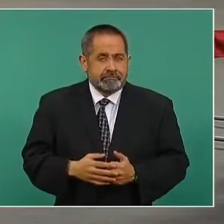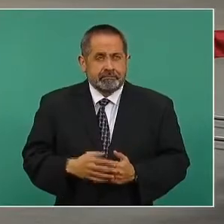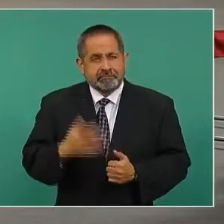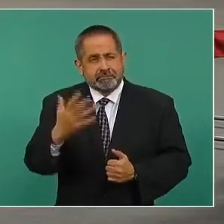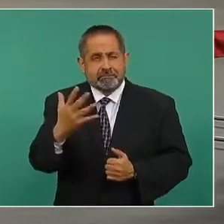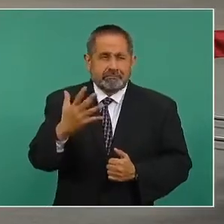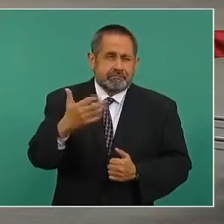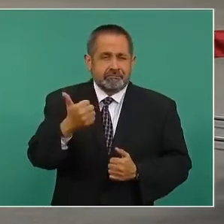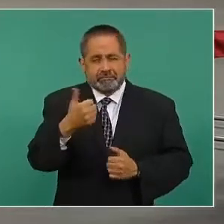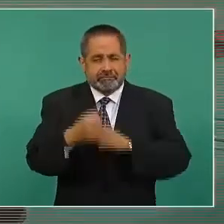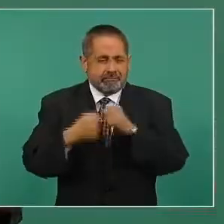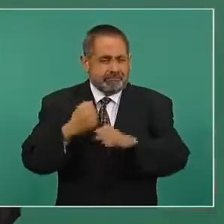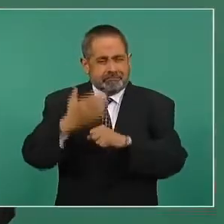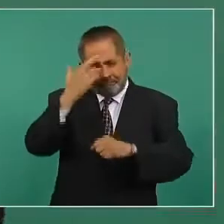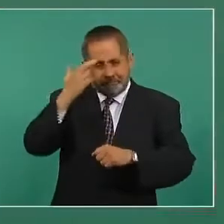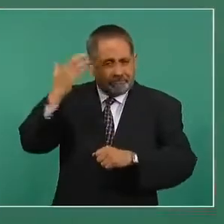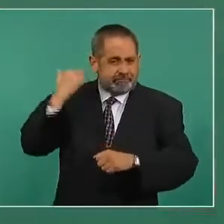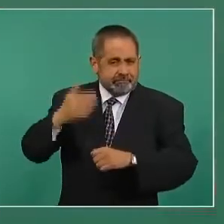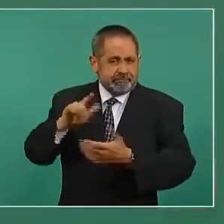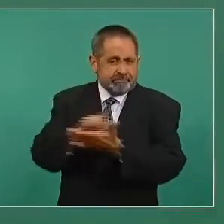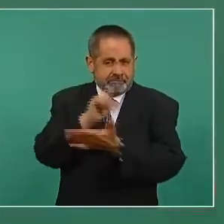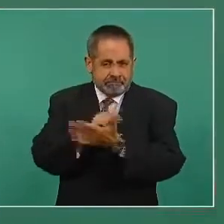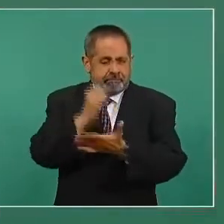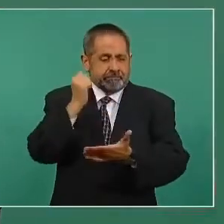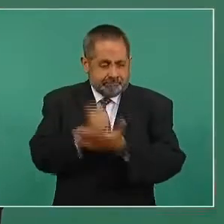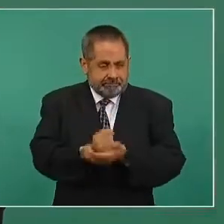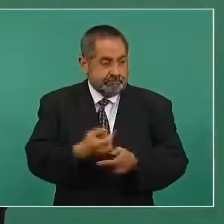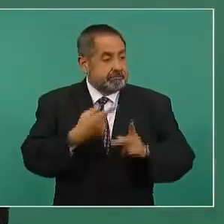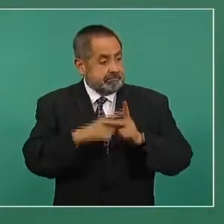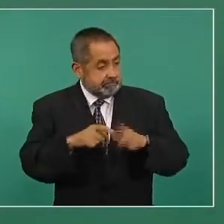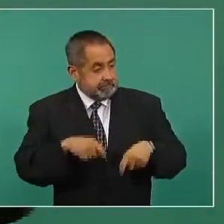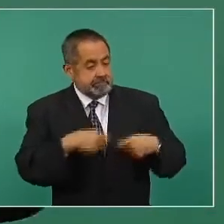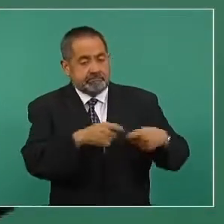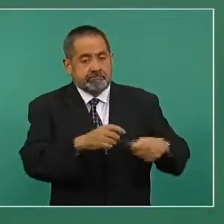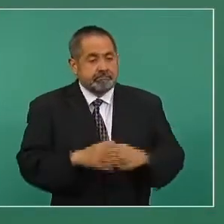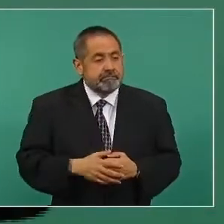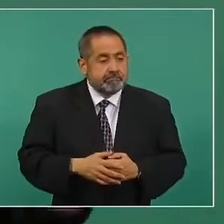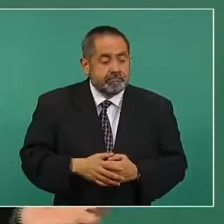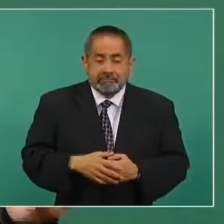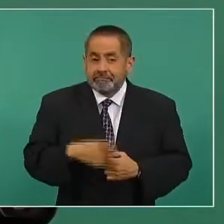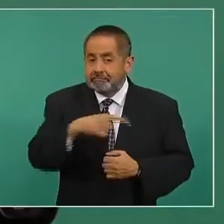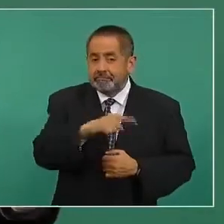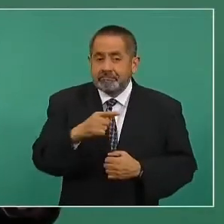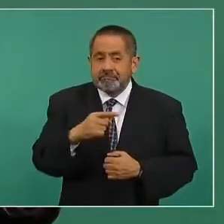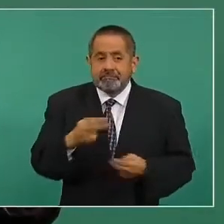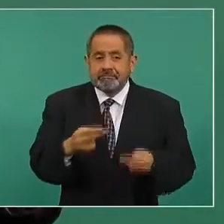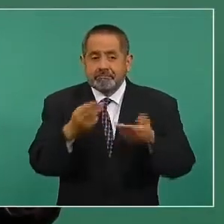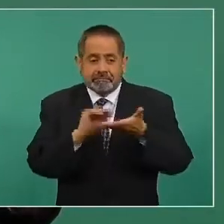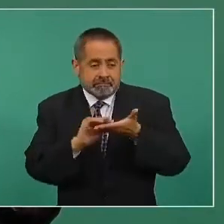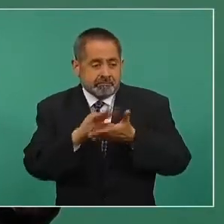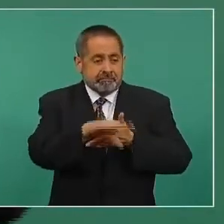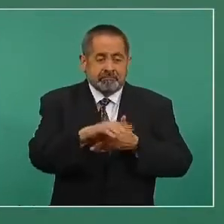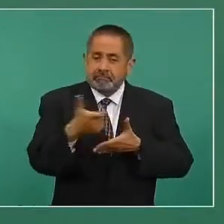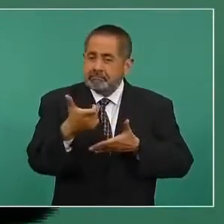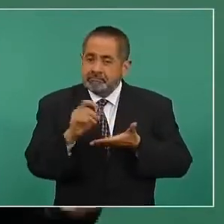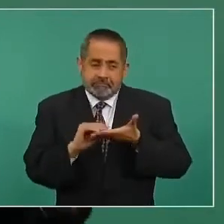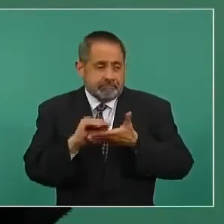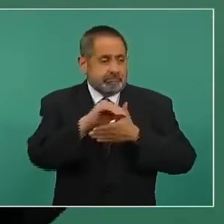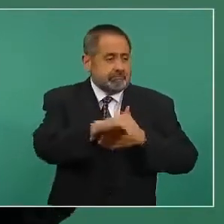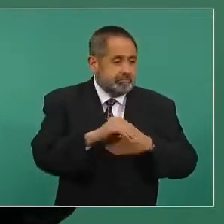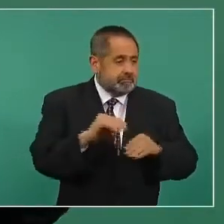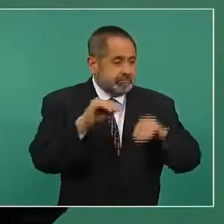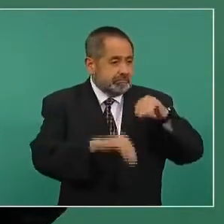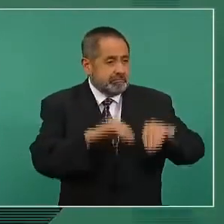5 o 6 años de aprobación de esa reforma. No han invertido nada. ¿Saben qué